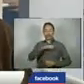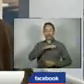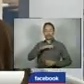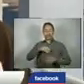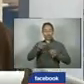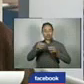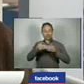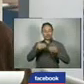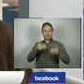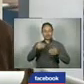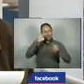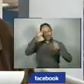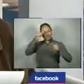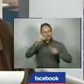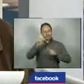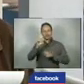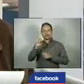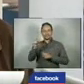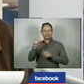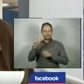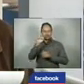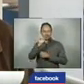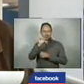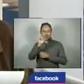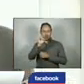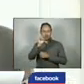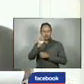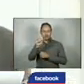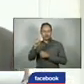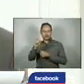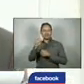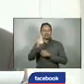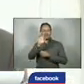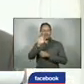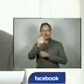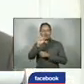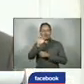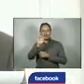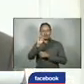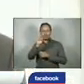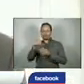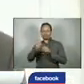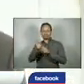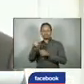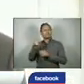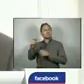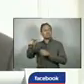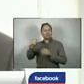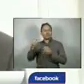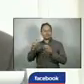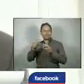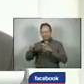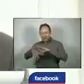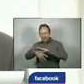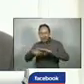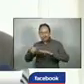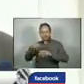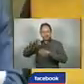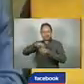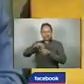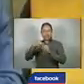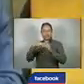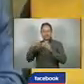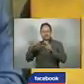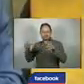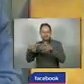acuerda desaforar al diputado del Parlacen, Norman Quijano, acusado de fraude electoral y agrupaciones ilícitas. Le contamos cuál será el